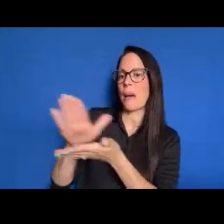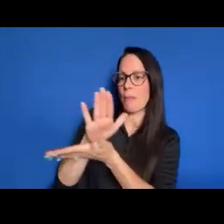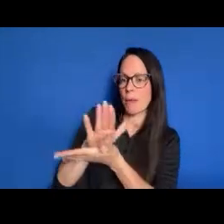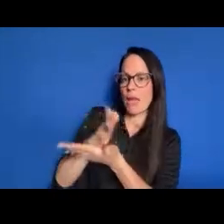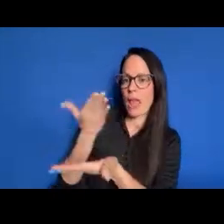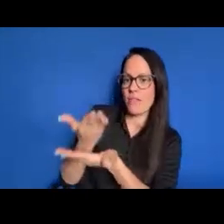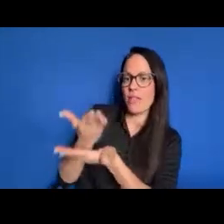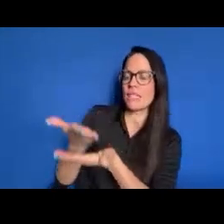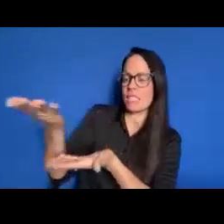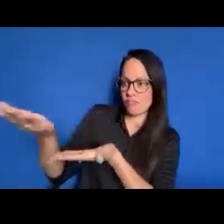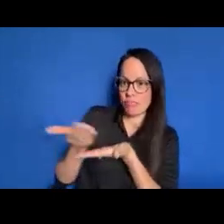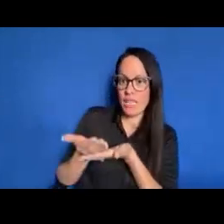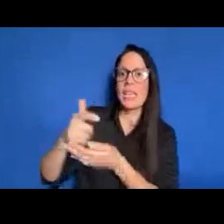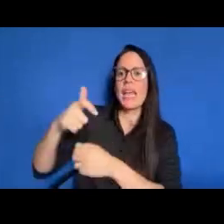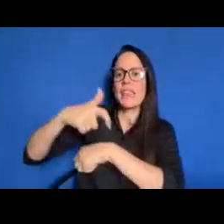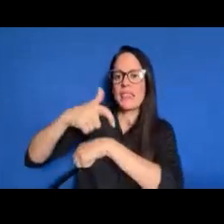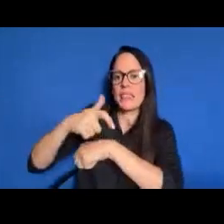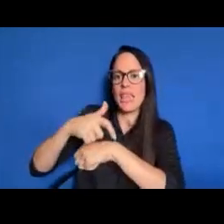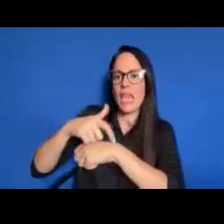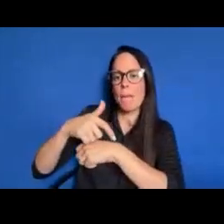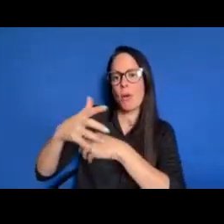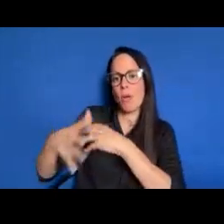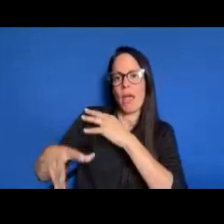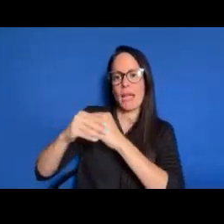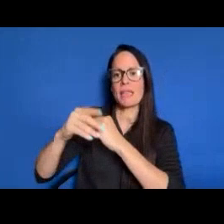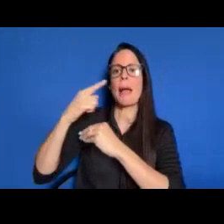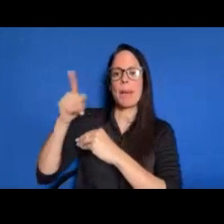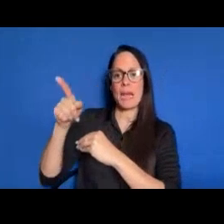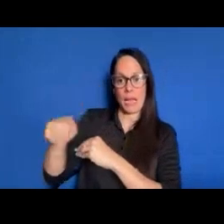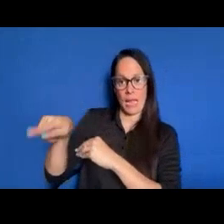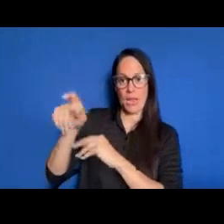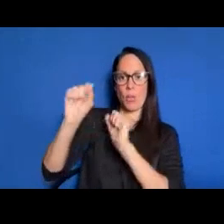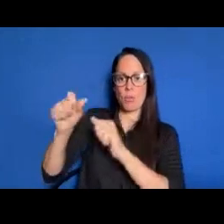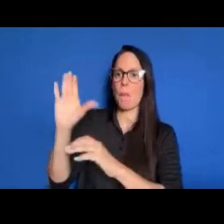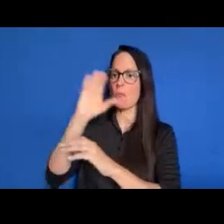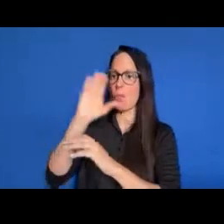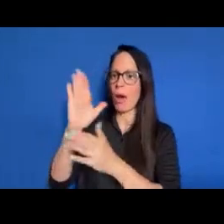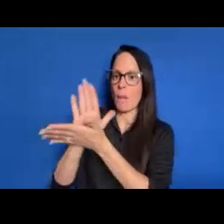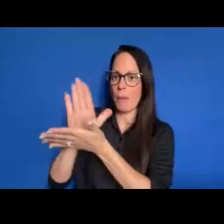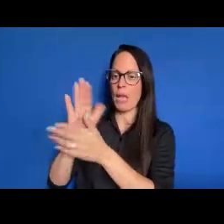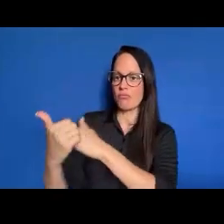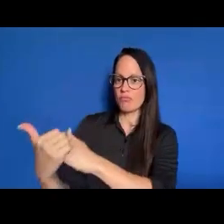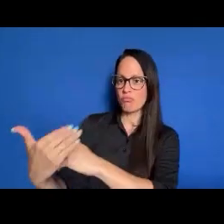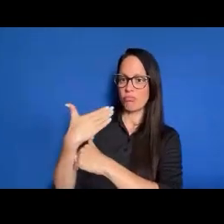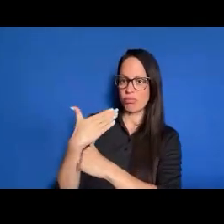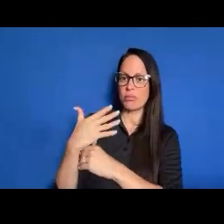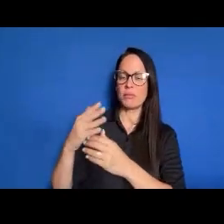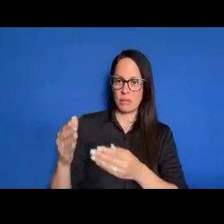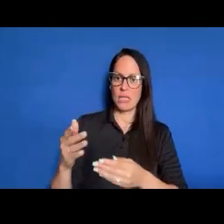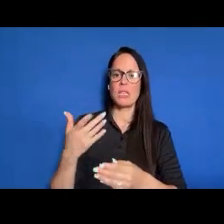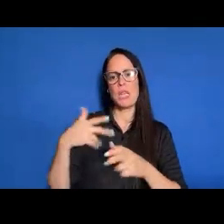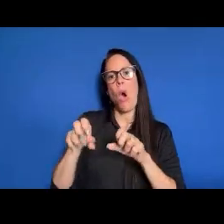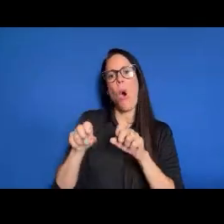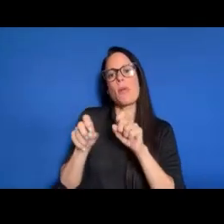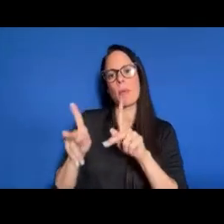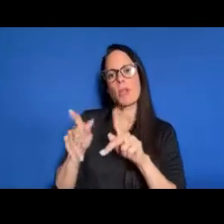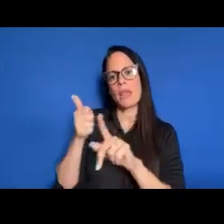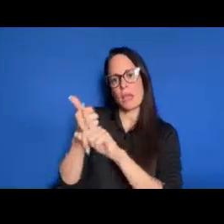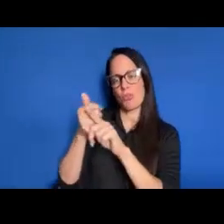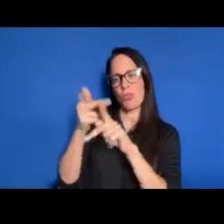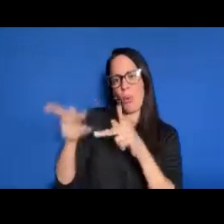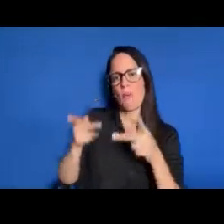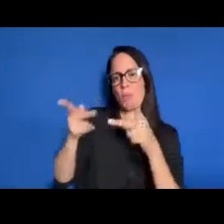poder someter esos documentos, siempre teniendo en mente, ¿verdad?, de poder darle la mayor oportunidad de que su propuesta fuese evaluada